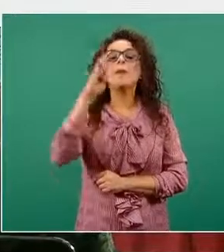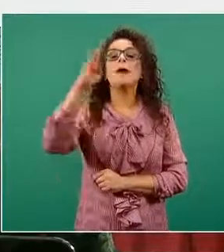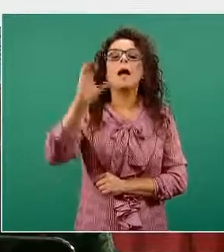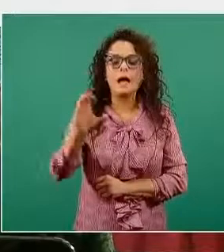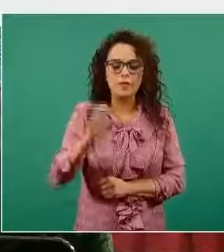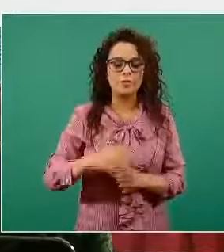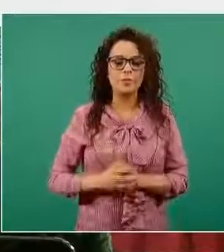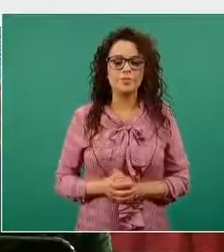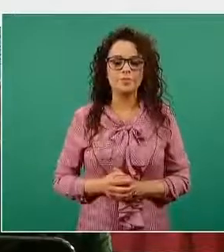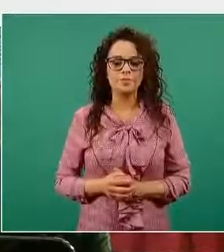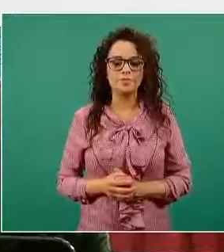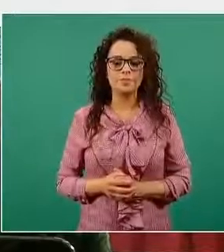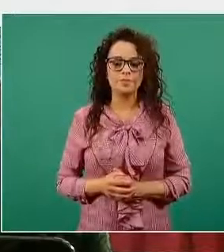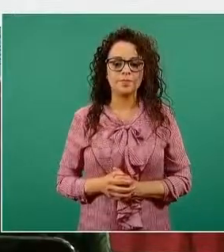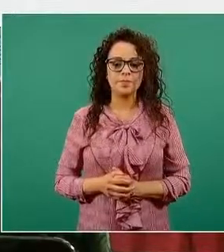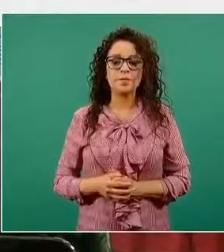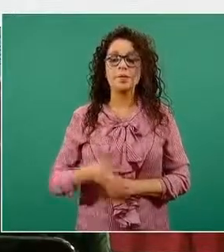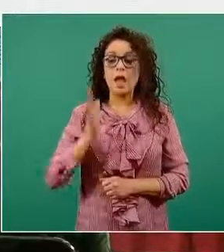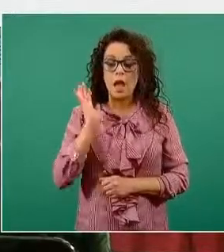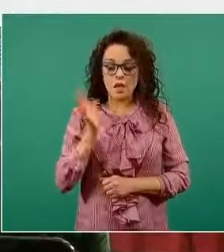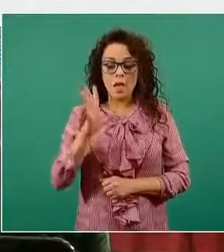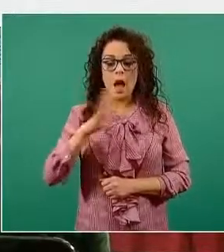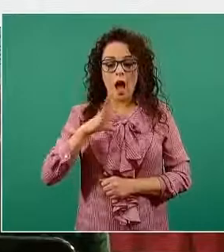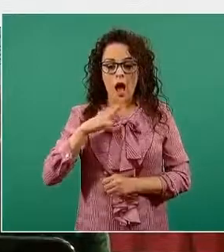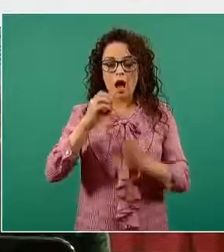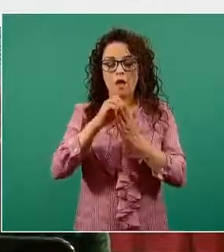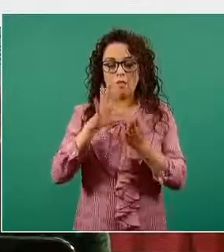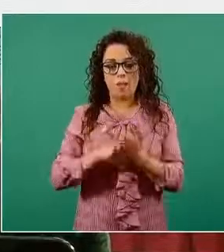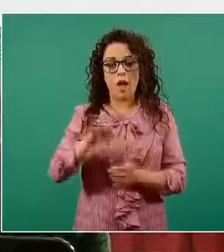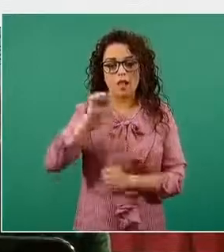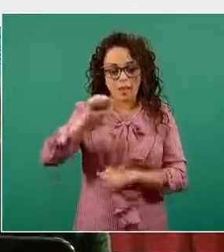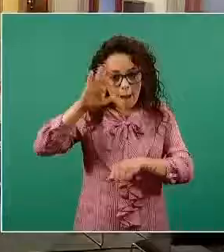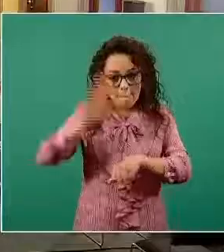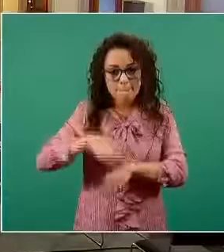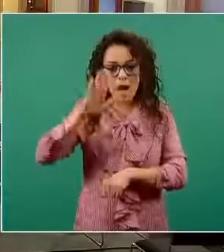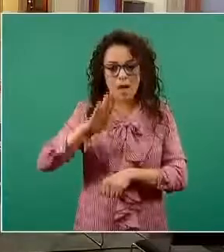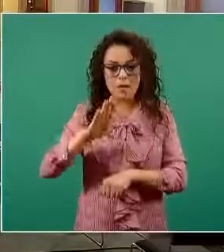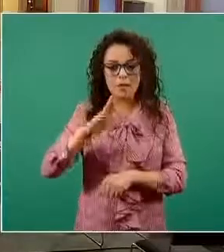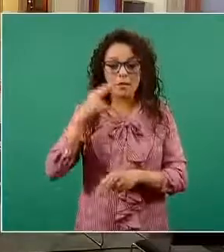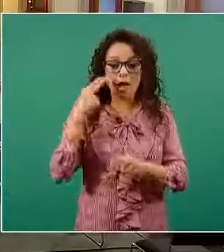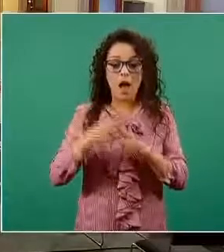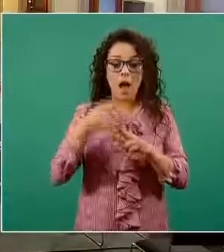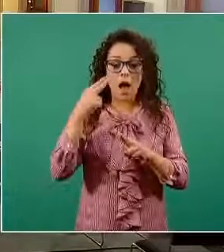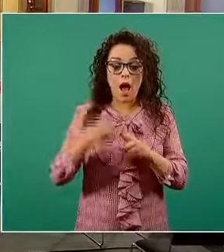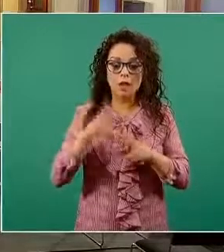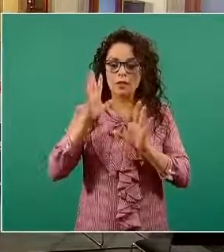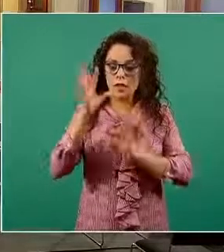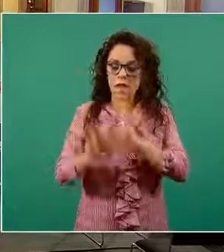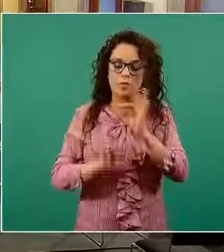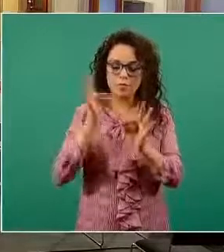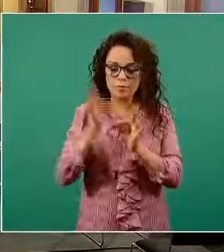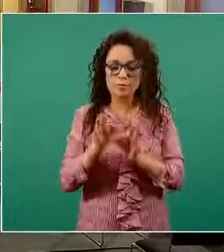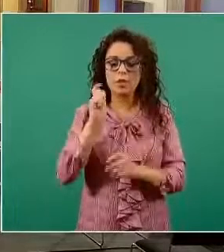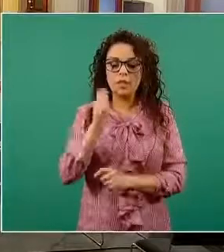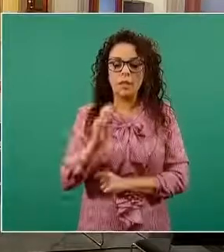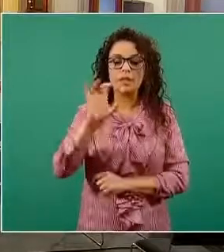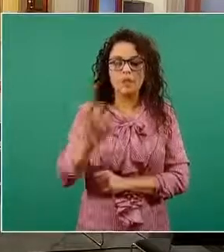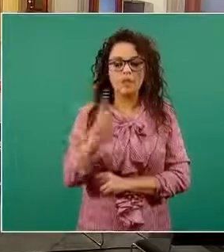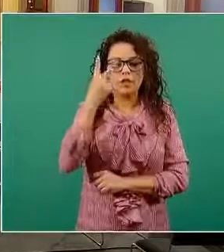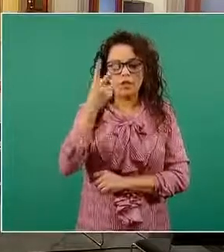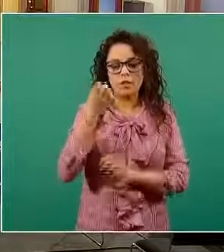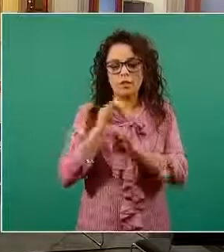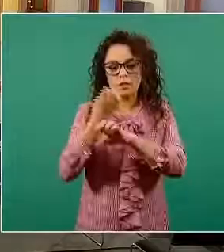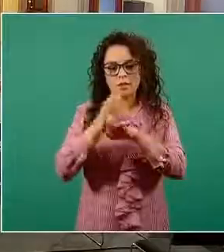Baja Californianos. Y están programados ya 16 adicionales hasta que completemos las 32 entidades